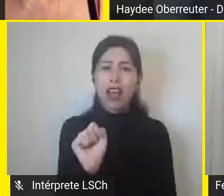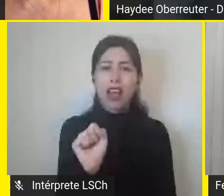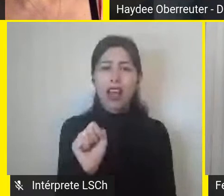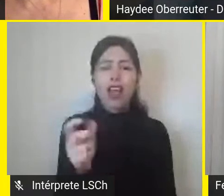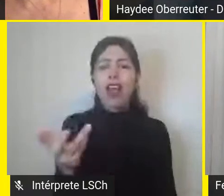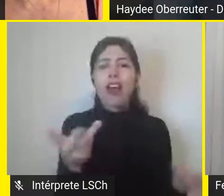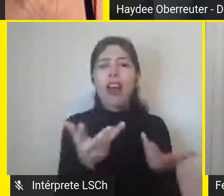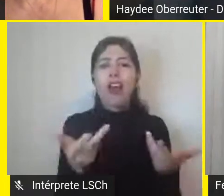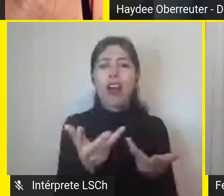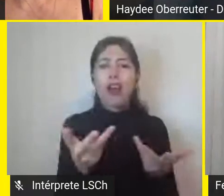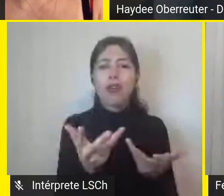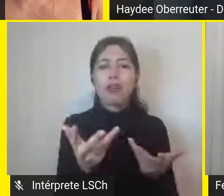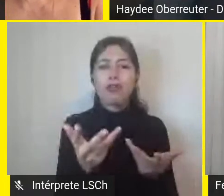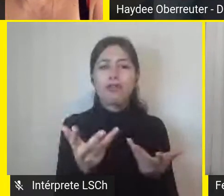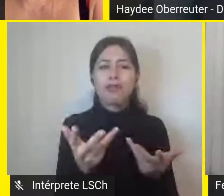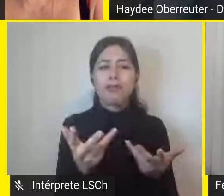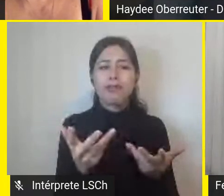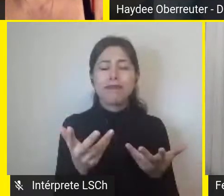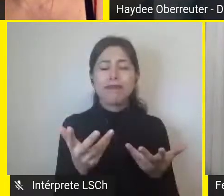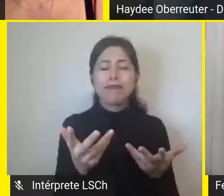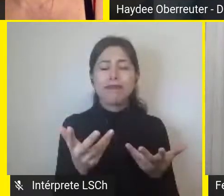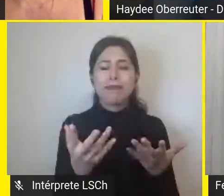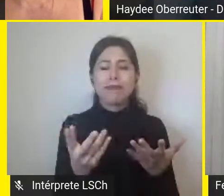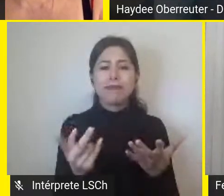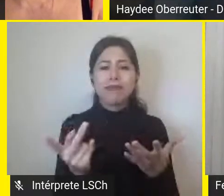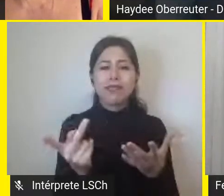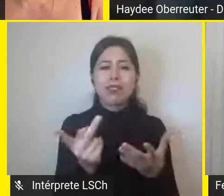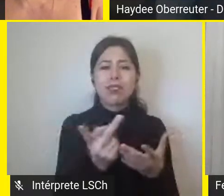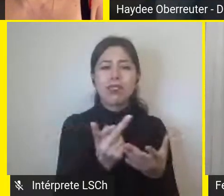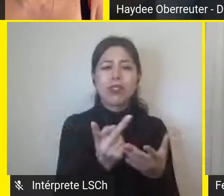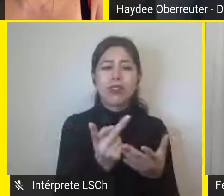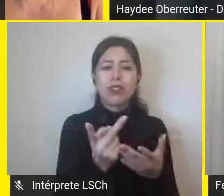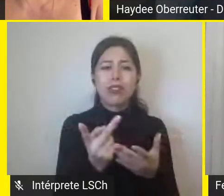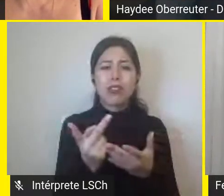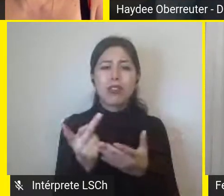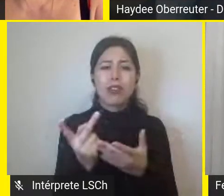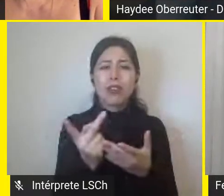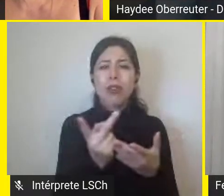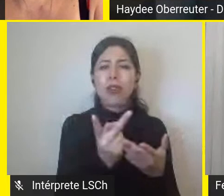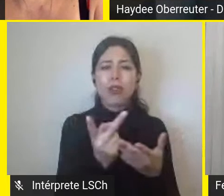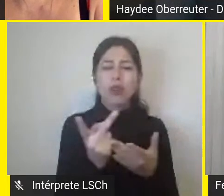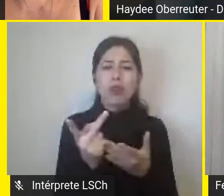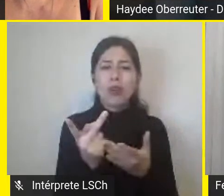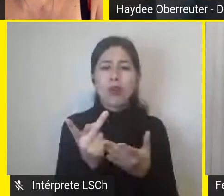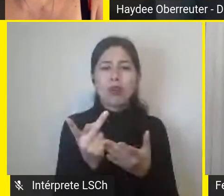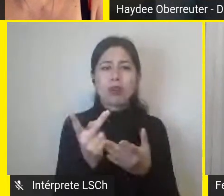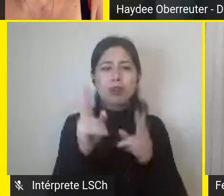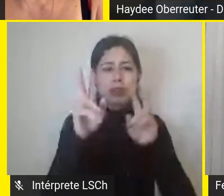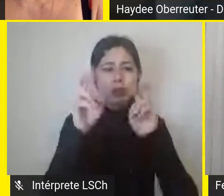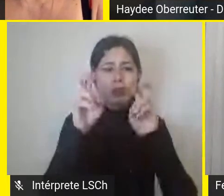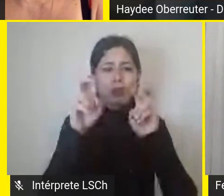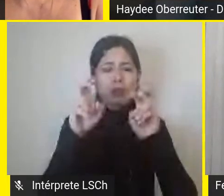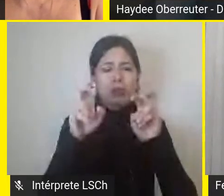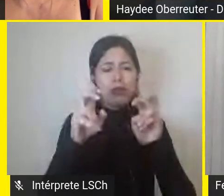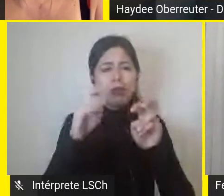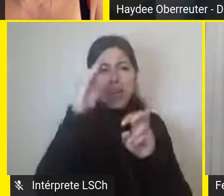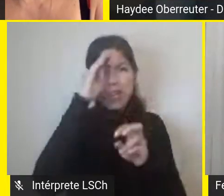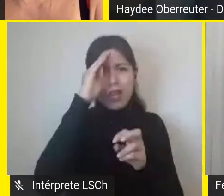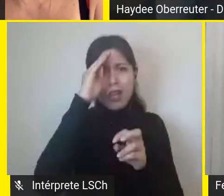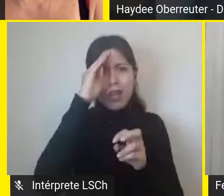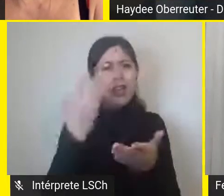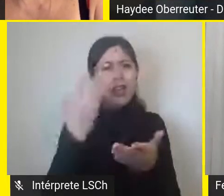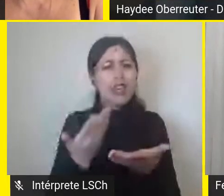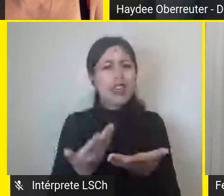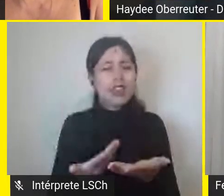estas dos bajadas del tema con la crisis,